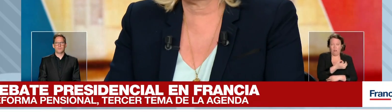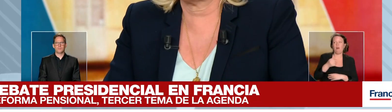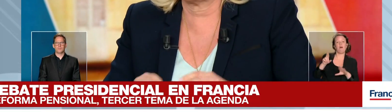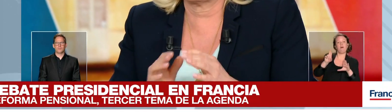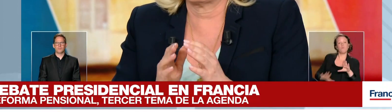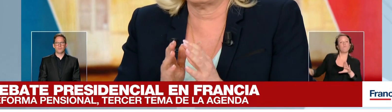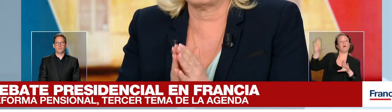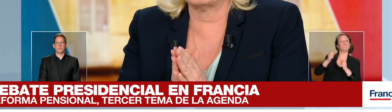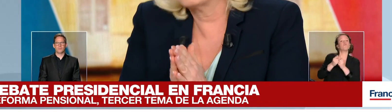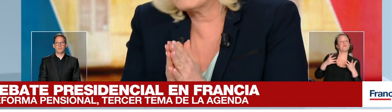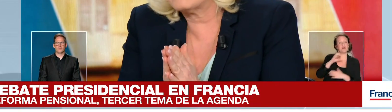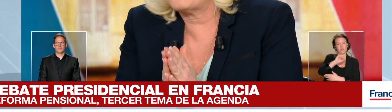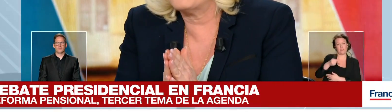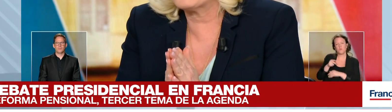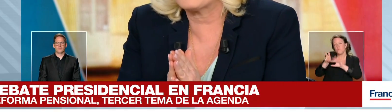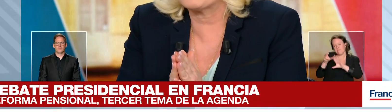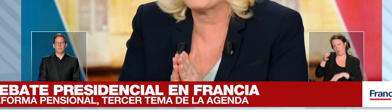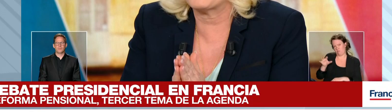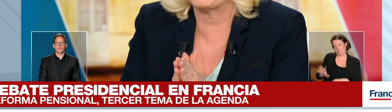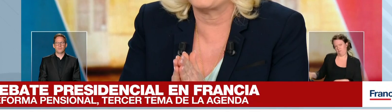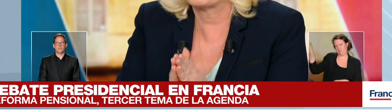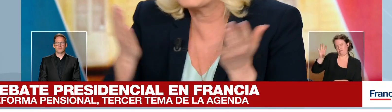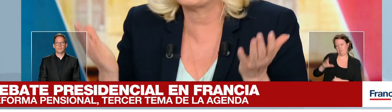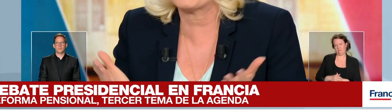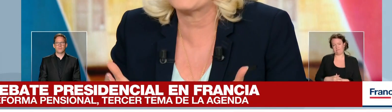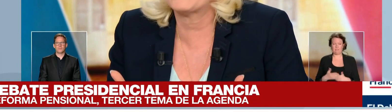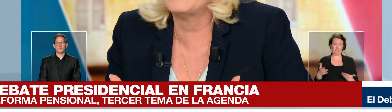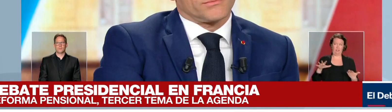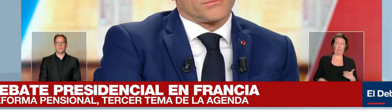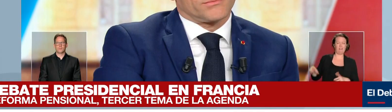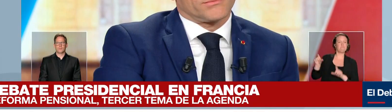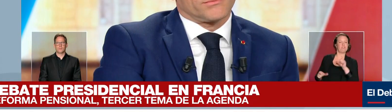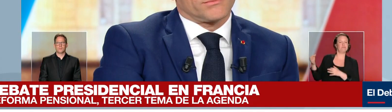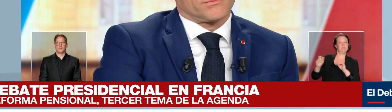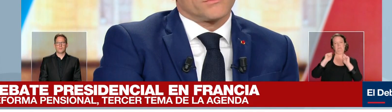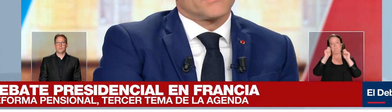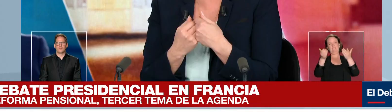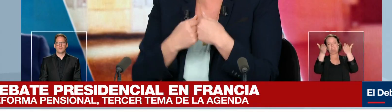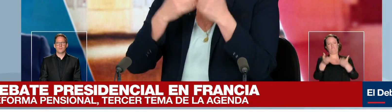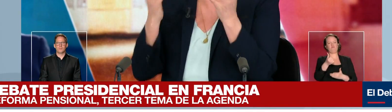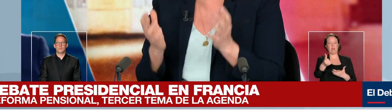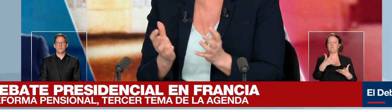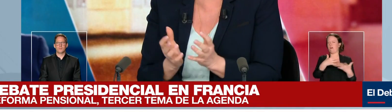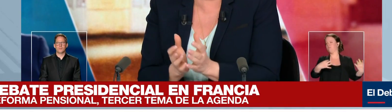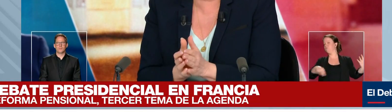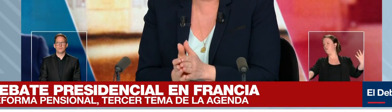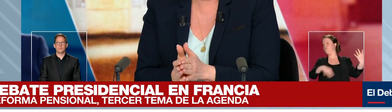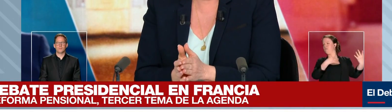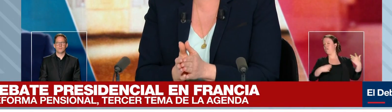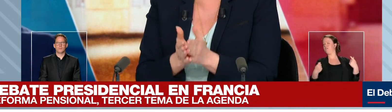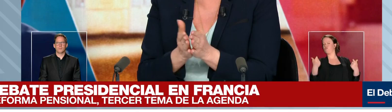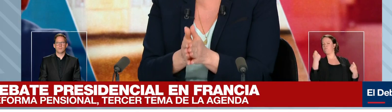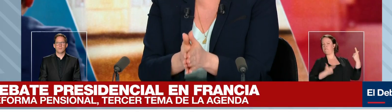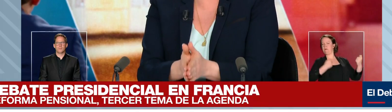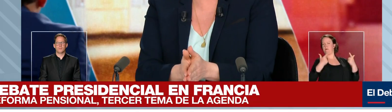es de 1,8% para todos los países de la OCDE. El Mozart de finanzas, como fue presentado usted, también